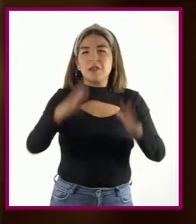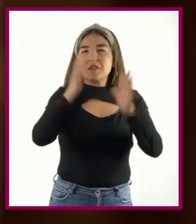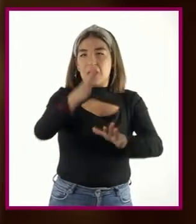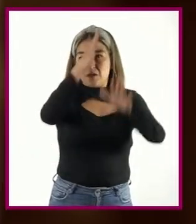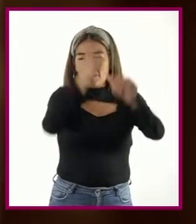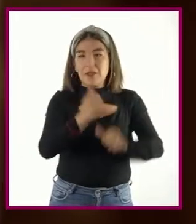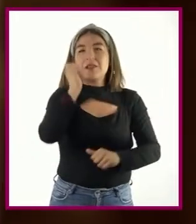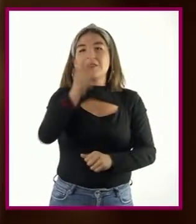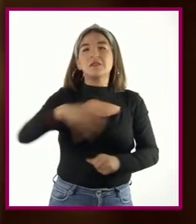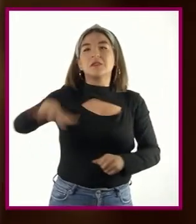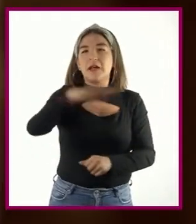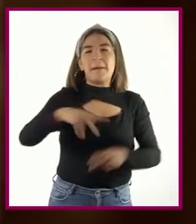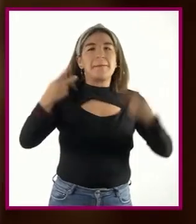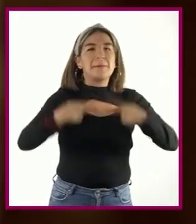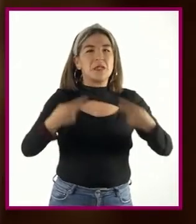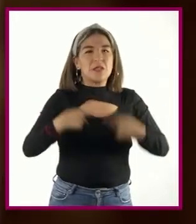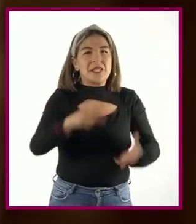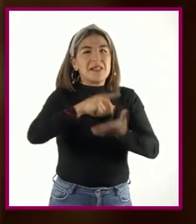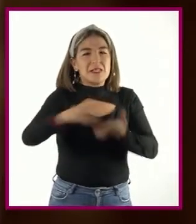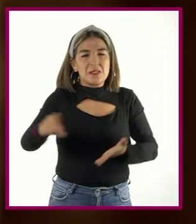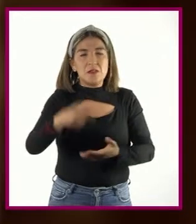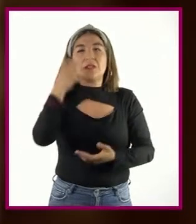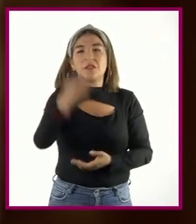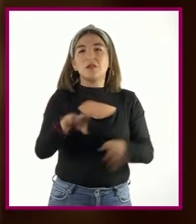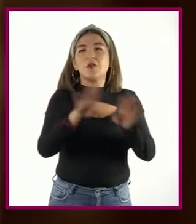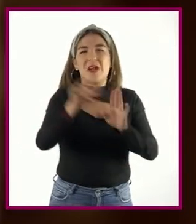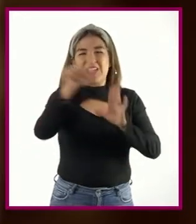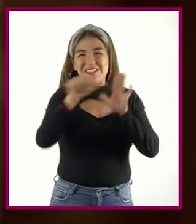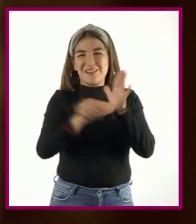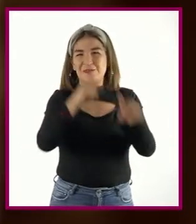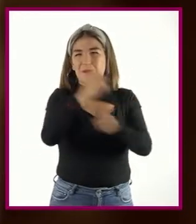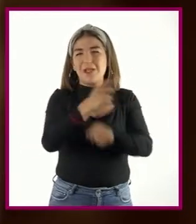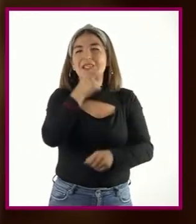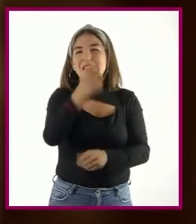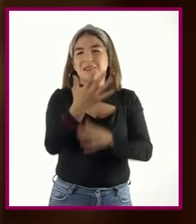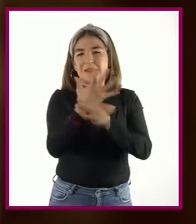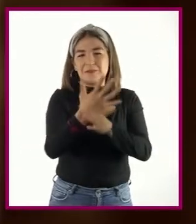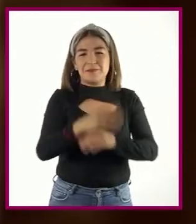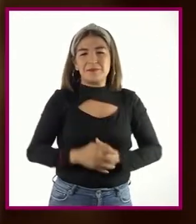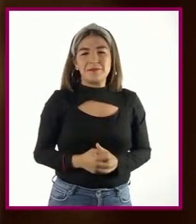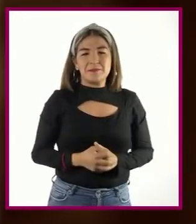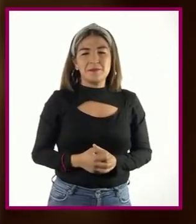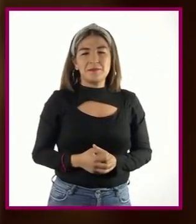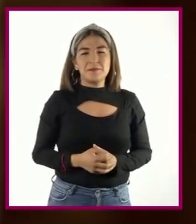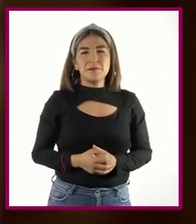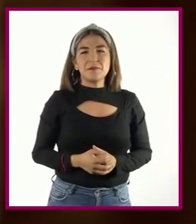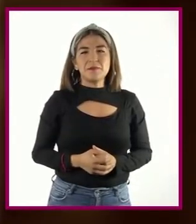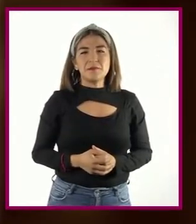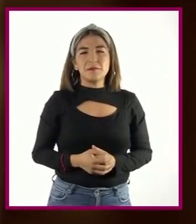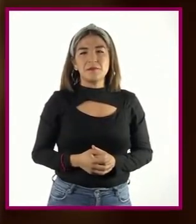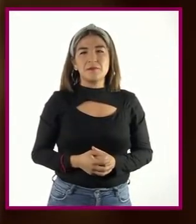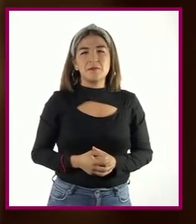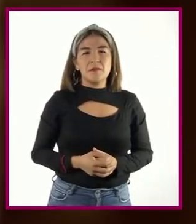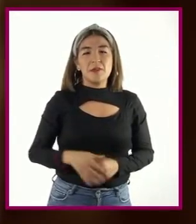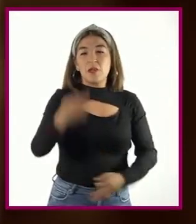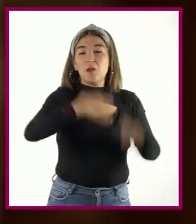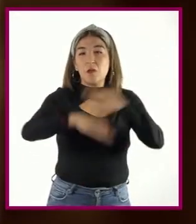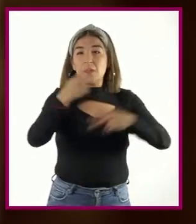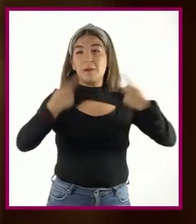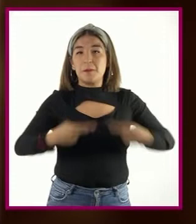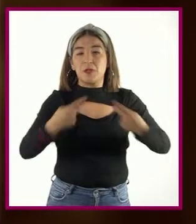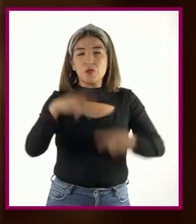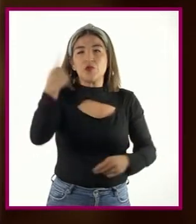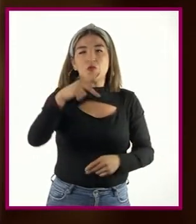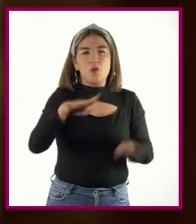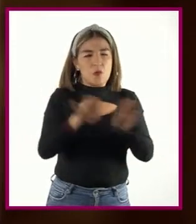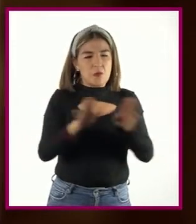los derechos de las personas. El artículo primero, cuando dice que todas las personas gozarán de los derechos